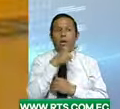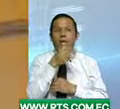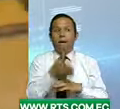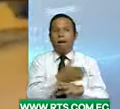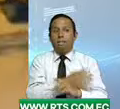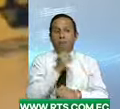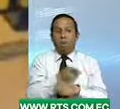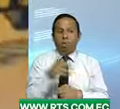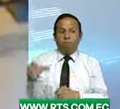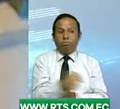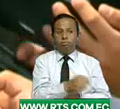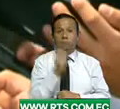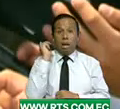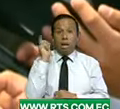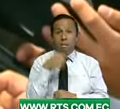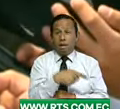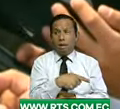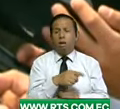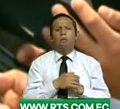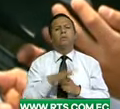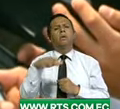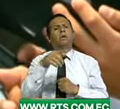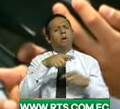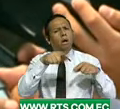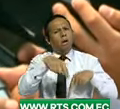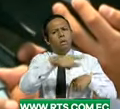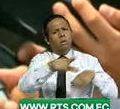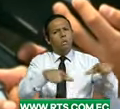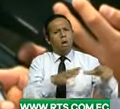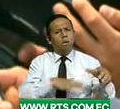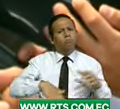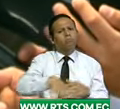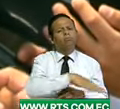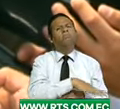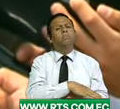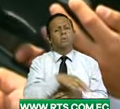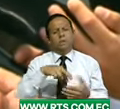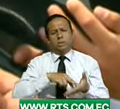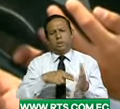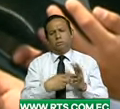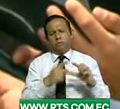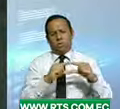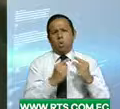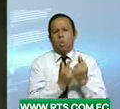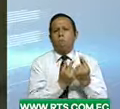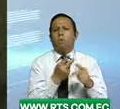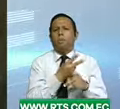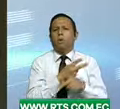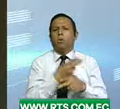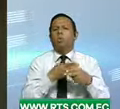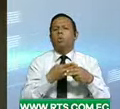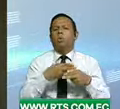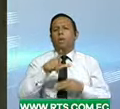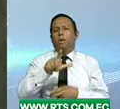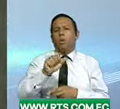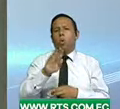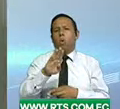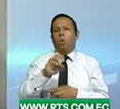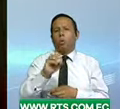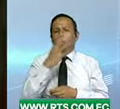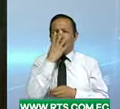delictivo. Este sector de Guayabamba es un bastión del grupo terrorista Los Lobos. ¡Al piso! ¡Quieto! ¡Solito!